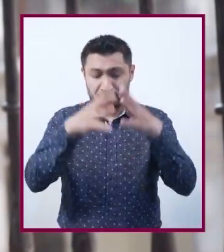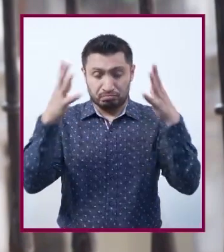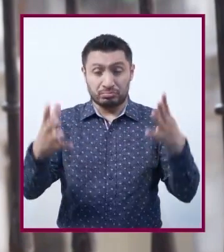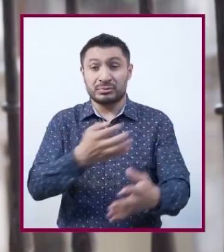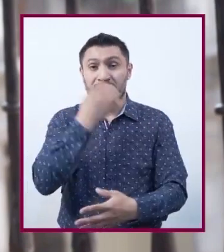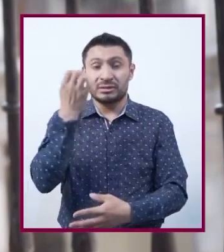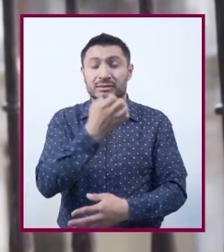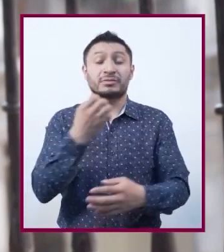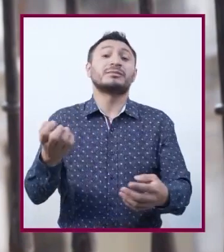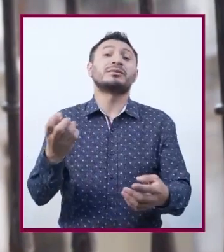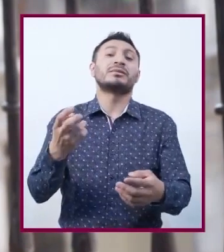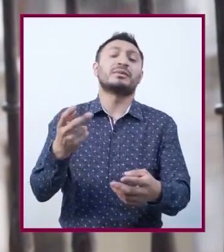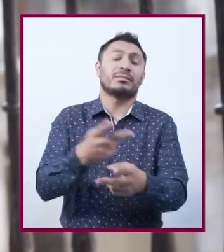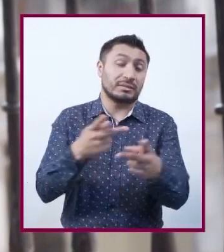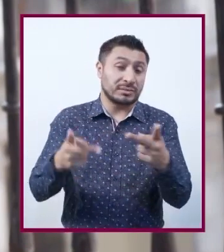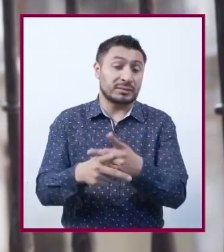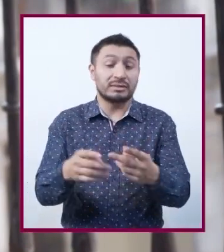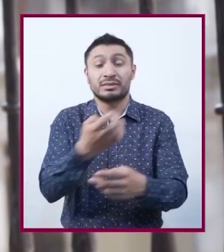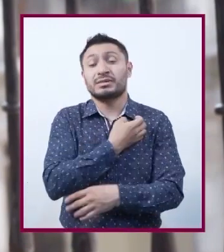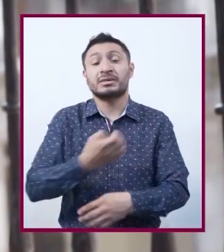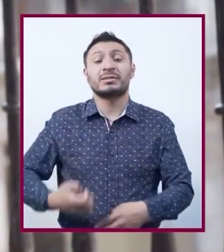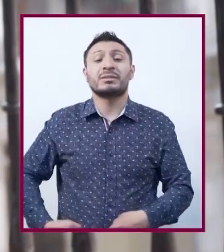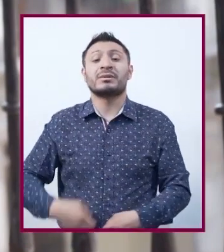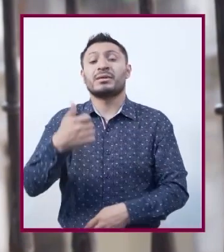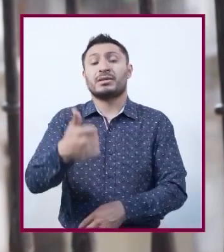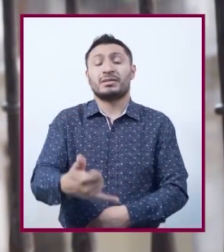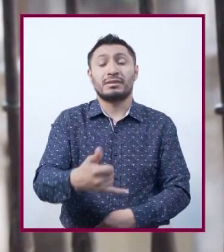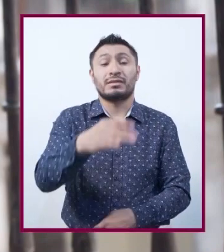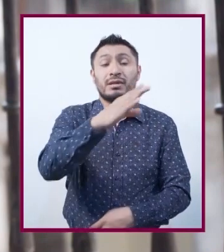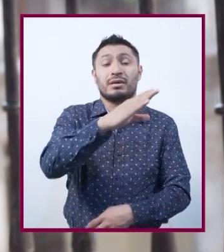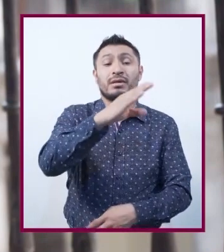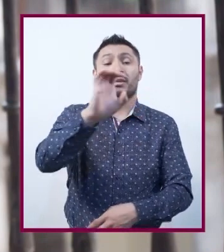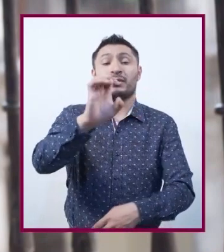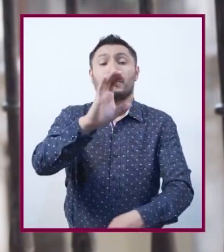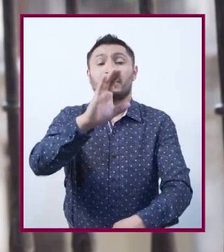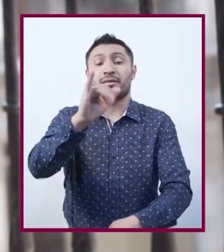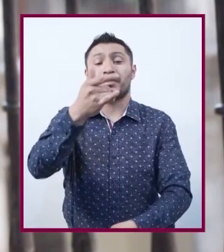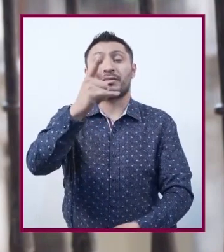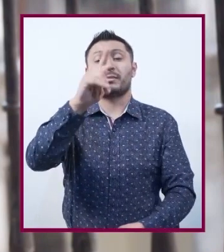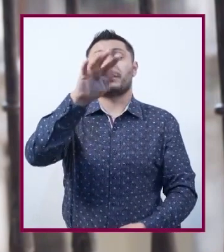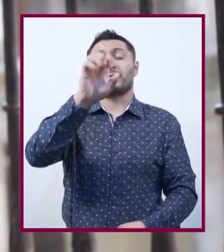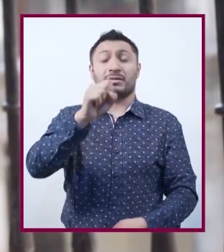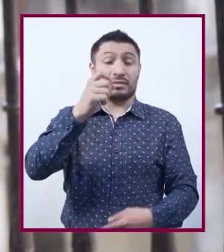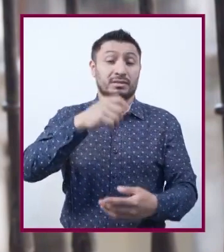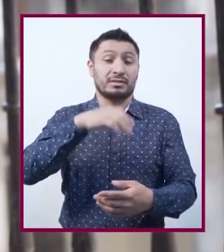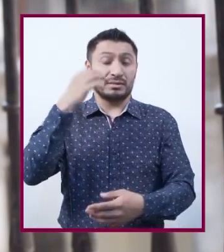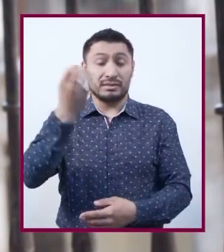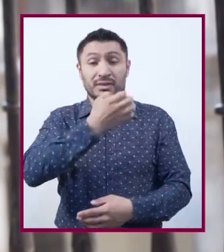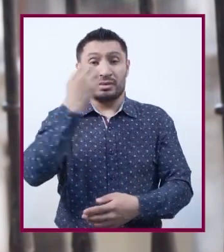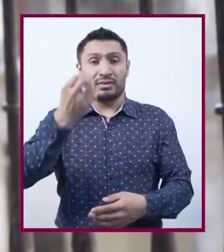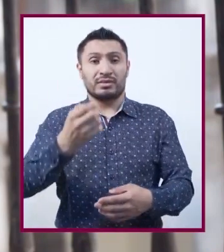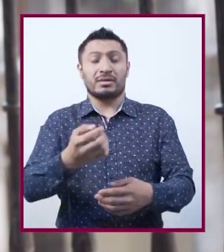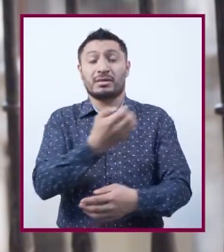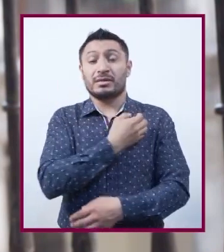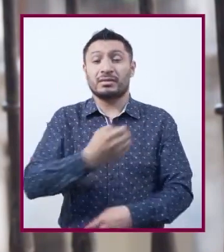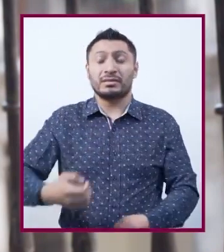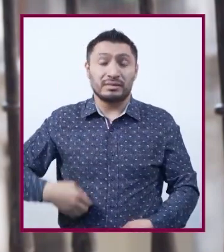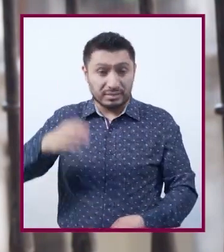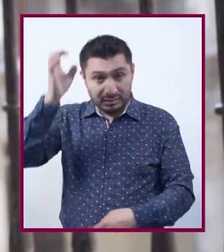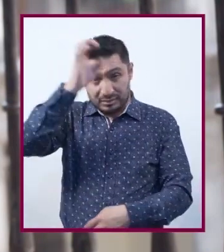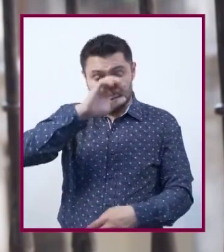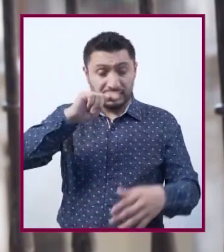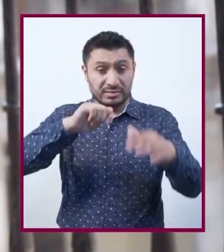surgen dos grandes proyectos: el Colegio de Bachilleres Estatal y los CECITES, los Colegios Estatales de